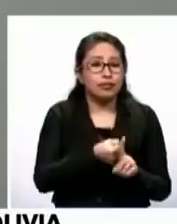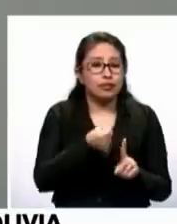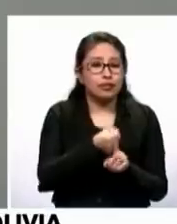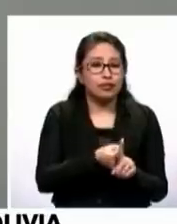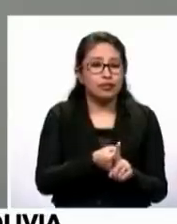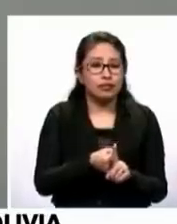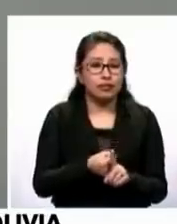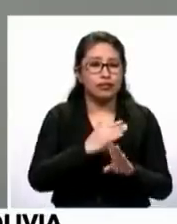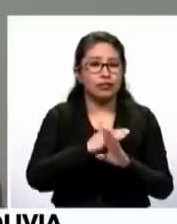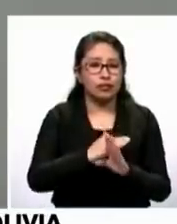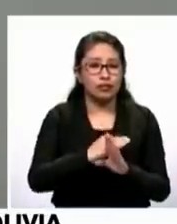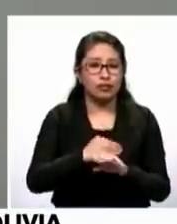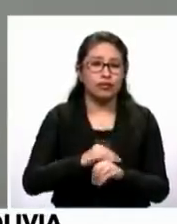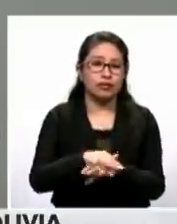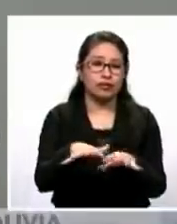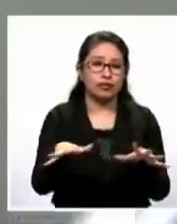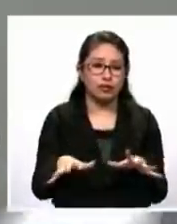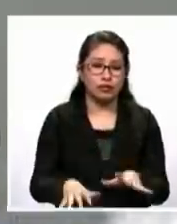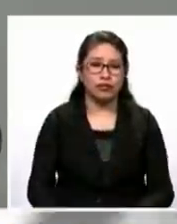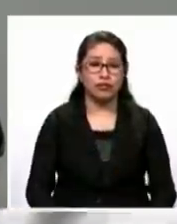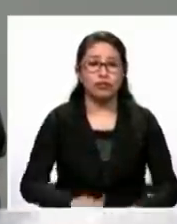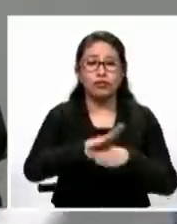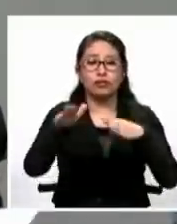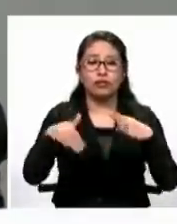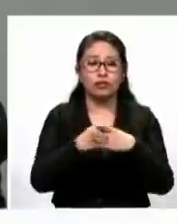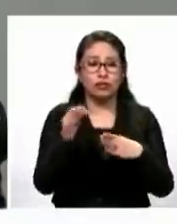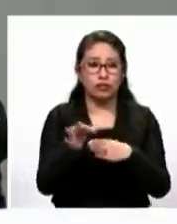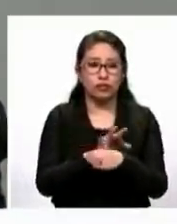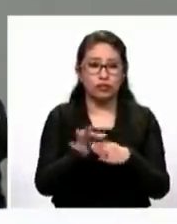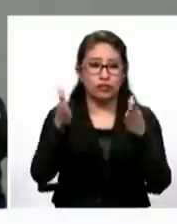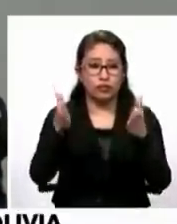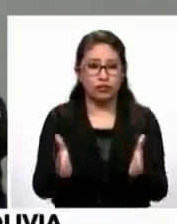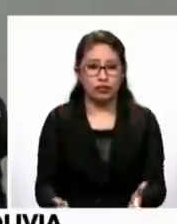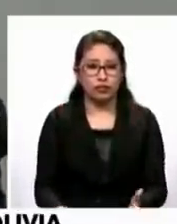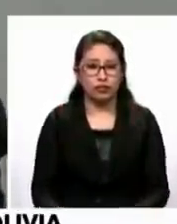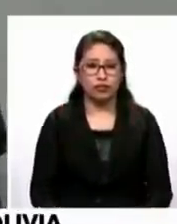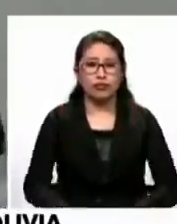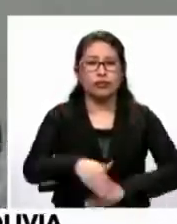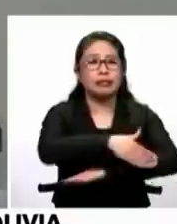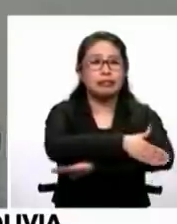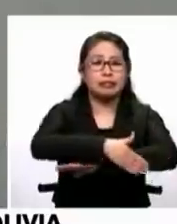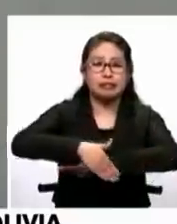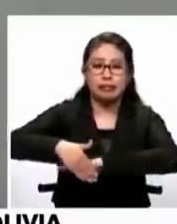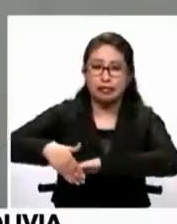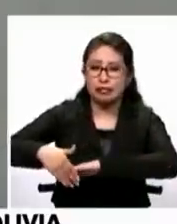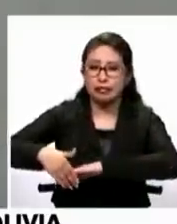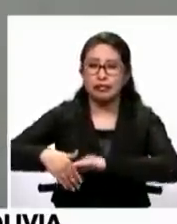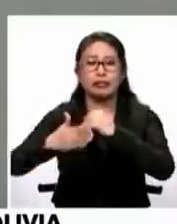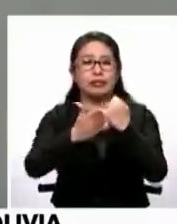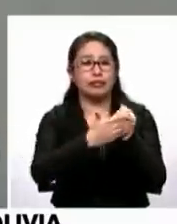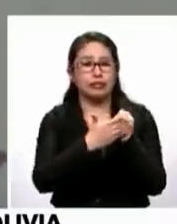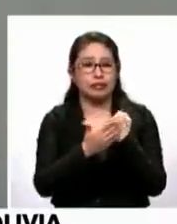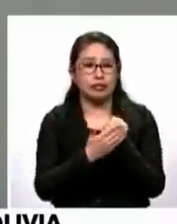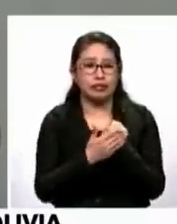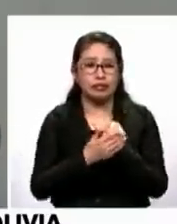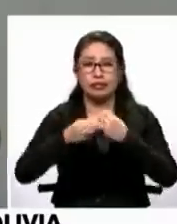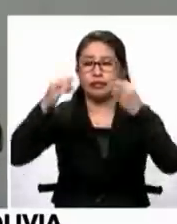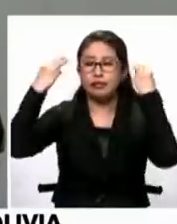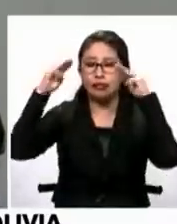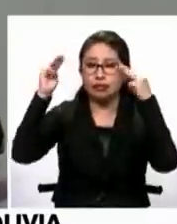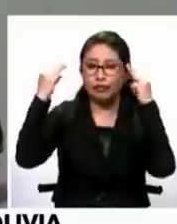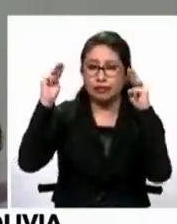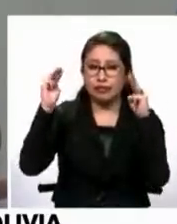coronavirus, y a todos aquellos funcionarios que están también en la calle, en el banco, que están en los mercados, en